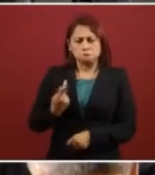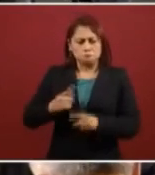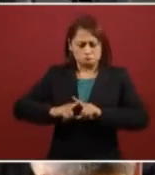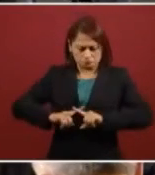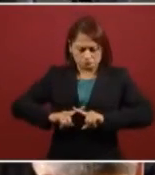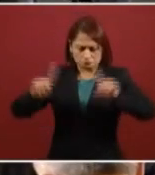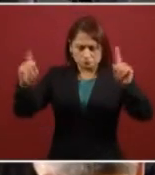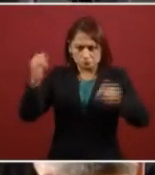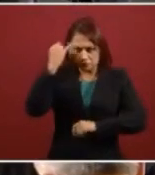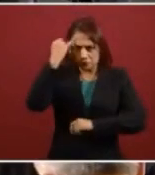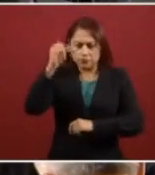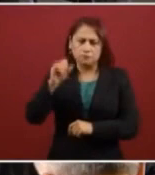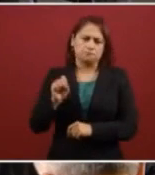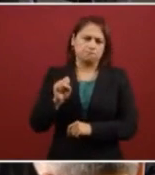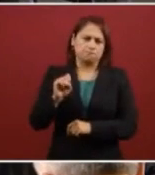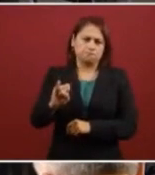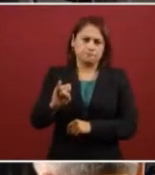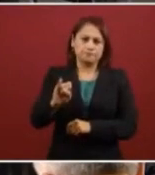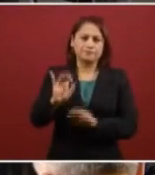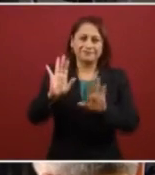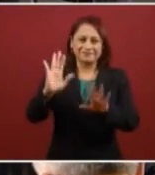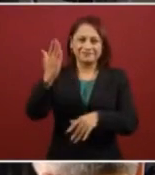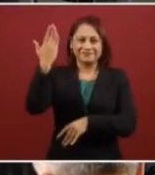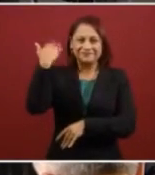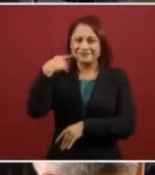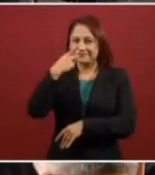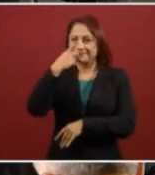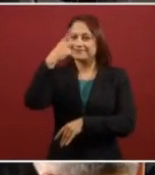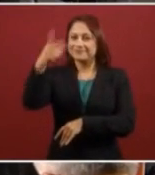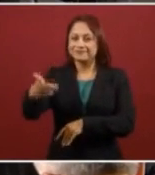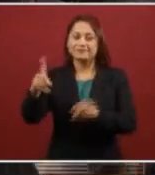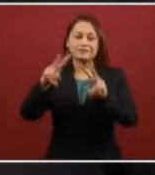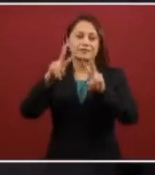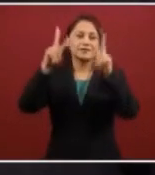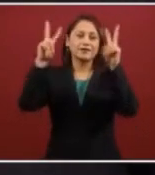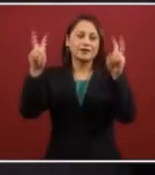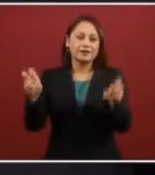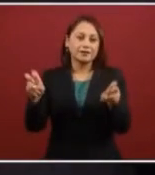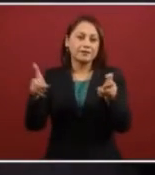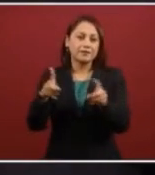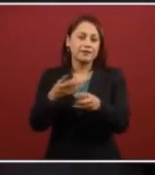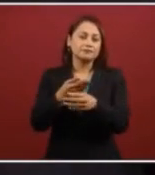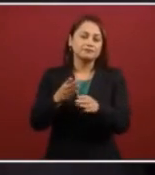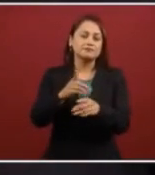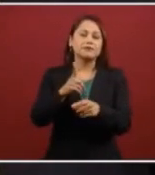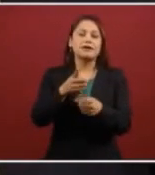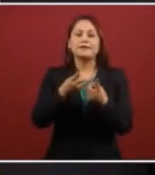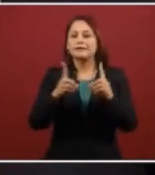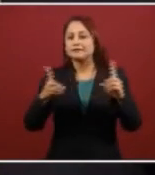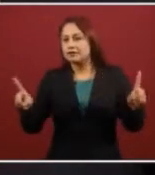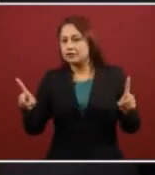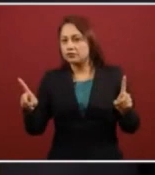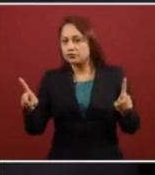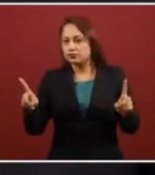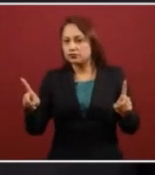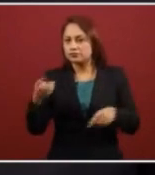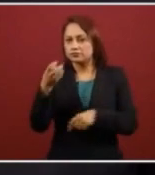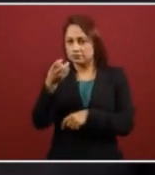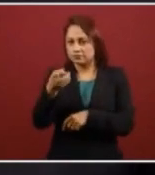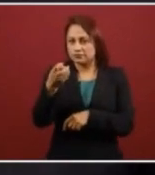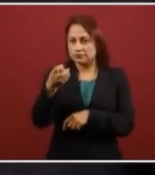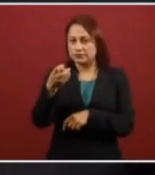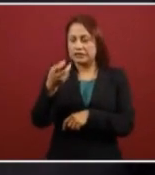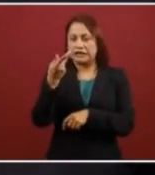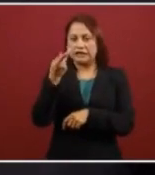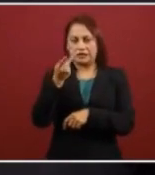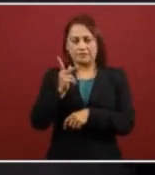was speaking of lo de la banca de desarrollo. Regarding the development of pero the banks. Pero no hay un